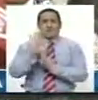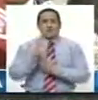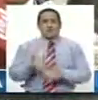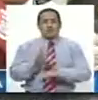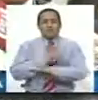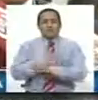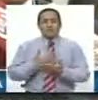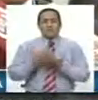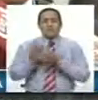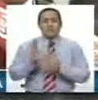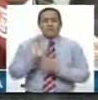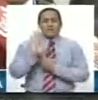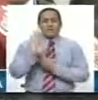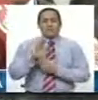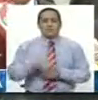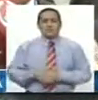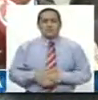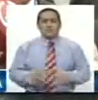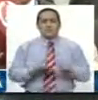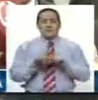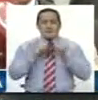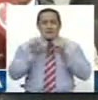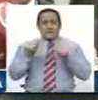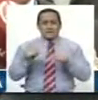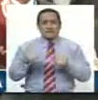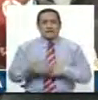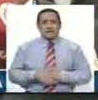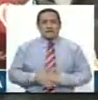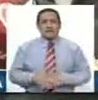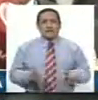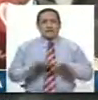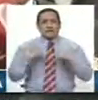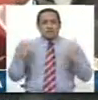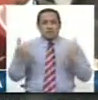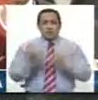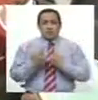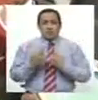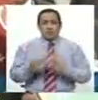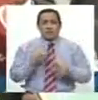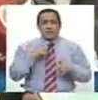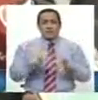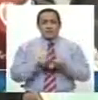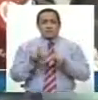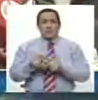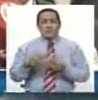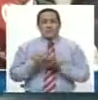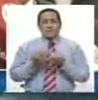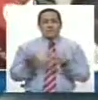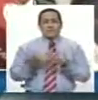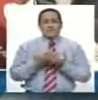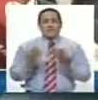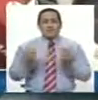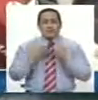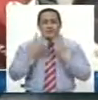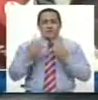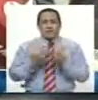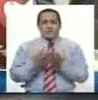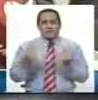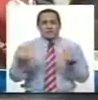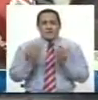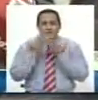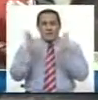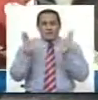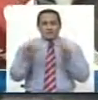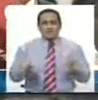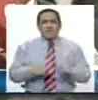Cuando hemos hecho la presentación de todo esto, el cargamento, que todavía había una parte abierta y otra